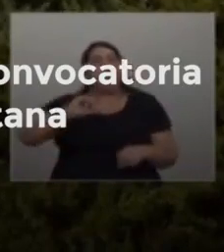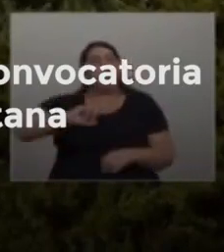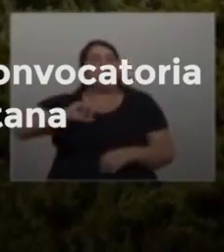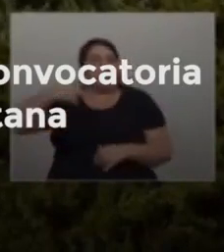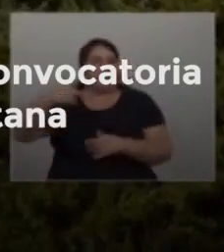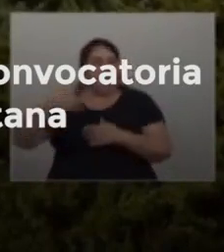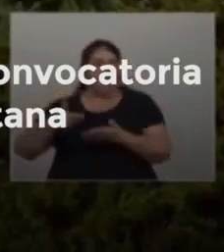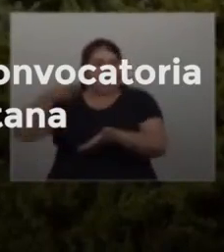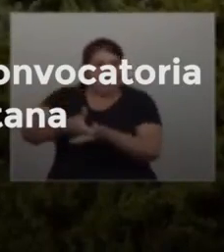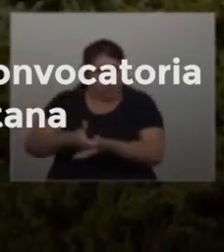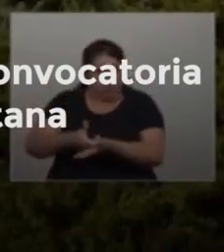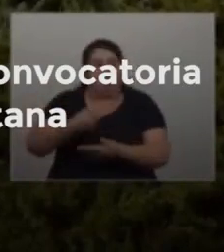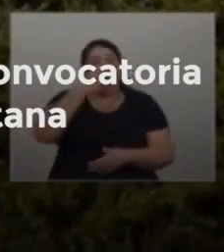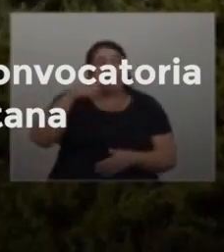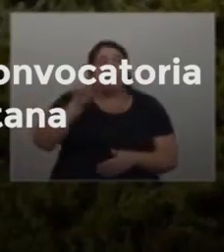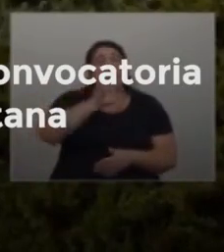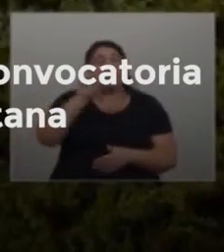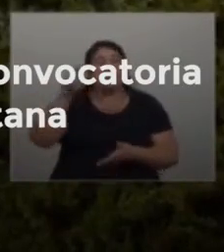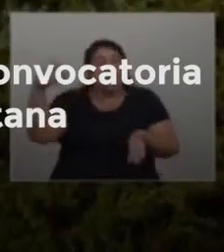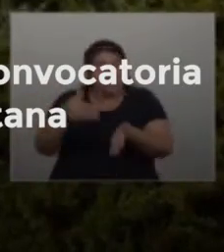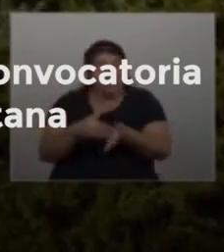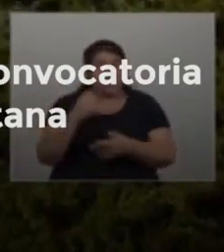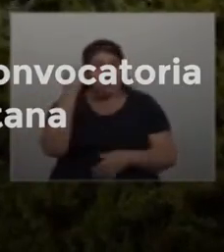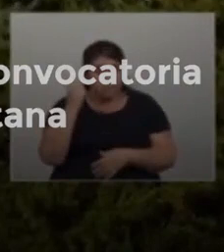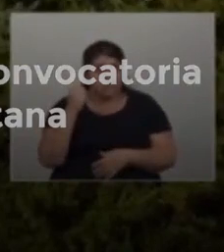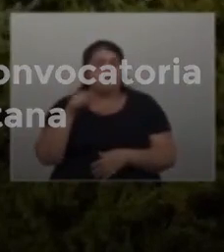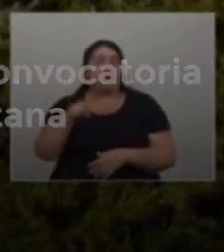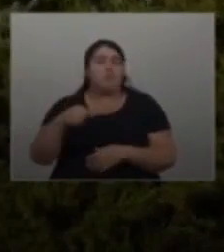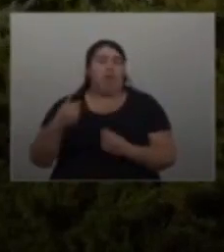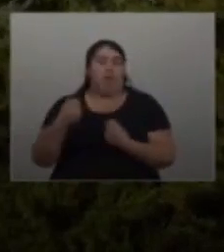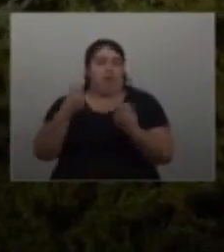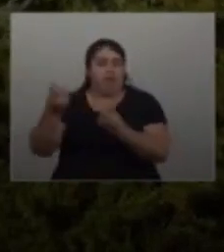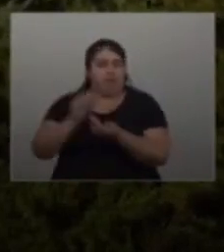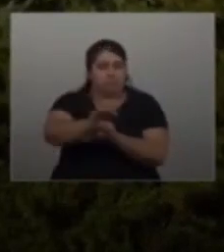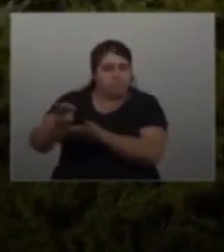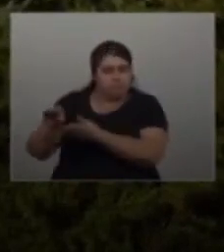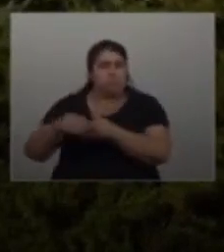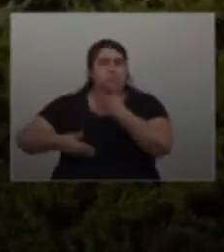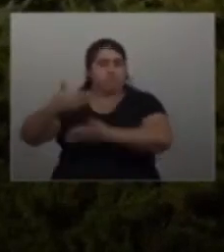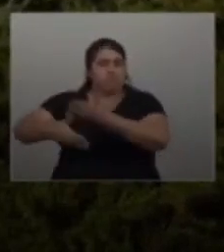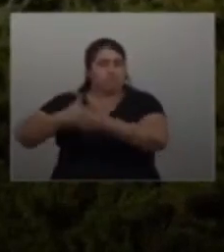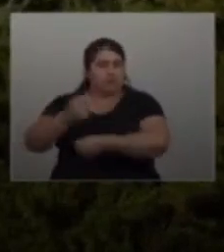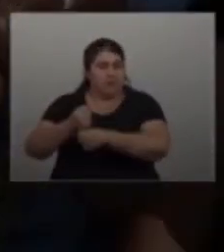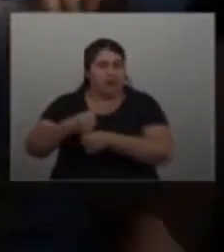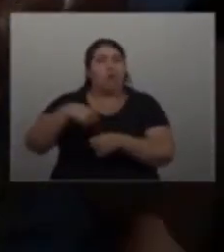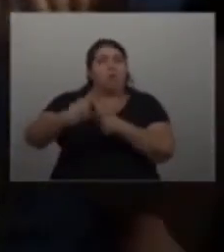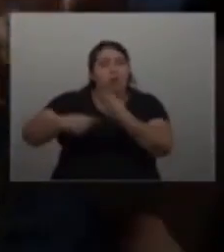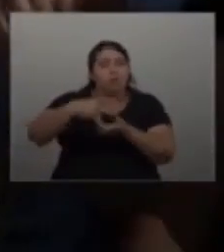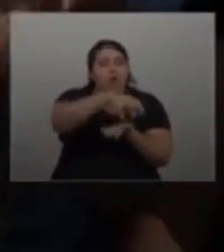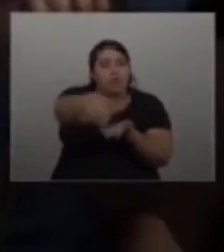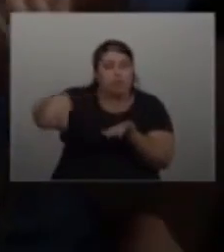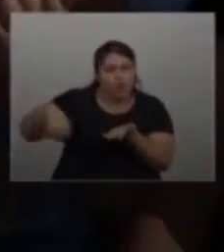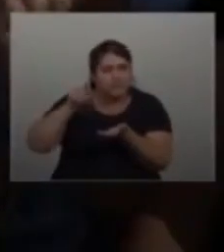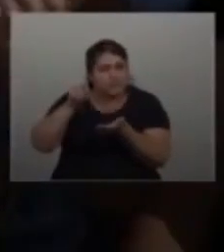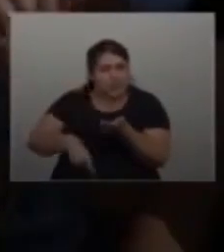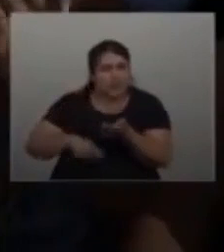inversión de más de 1.300 millones de pesos para seguir trabajando en todos los parques industriales de la provincia